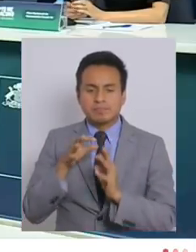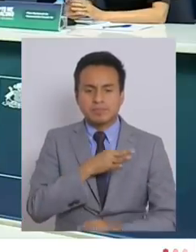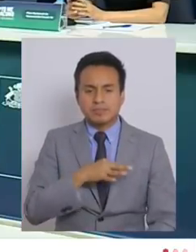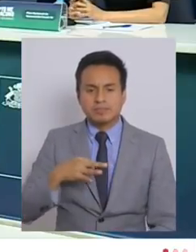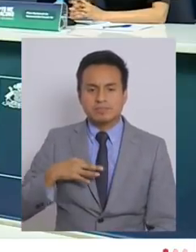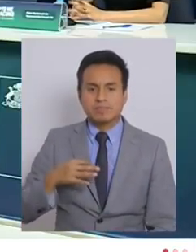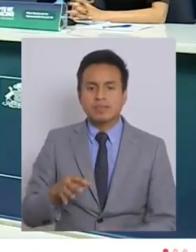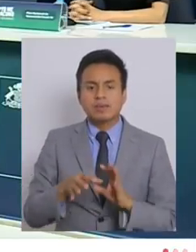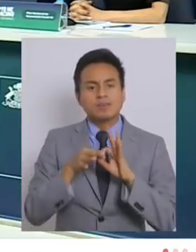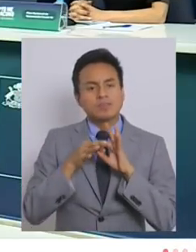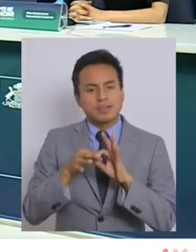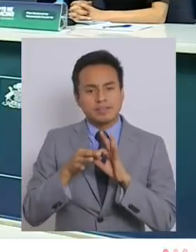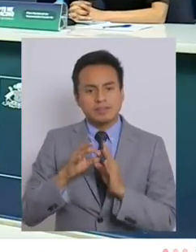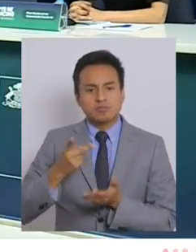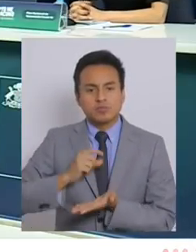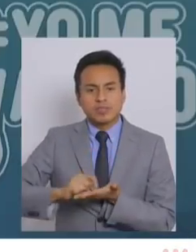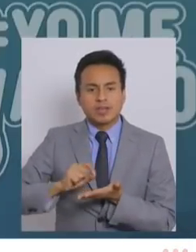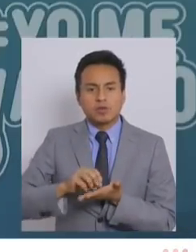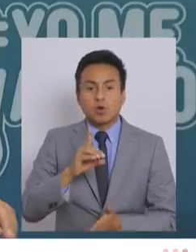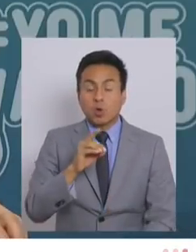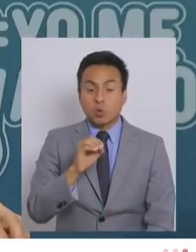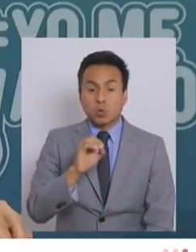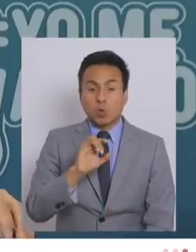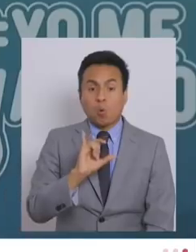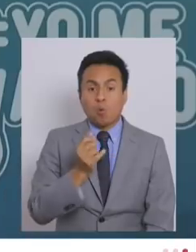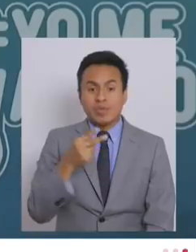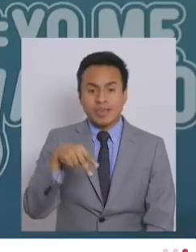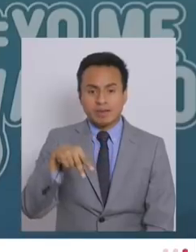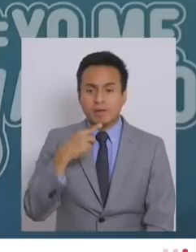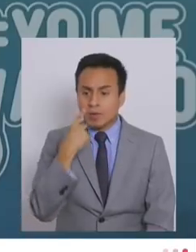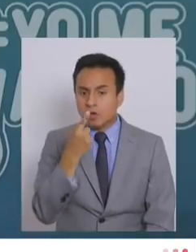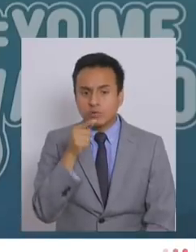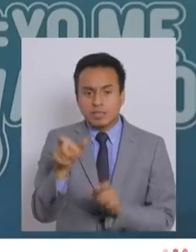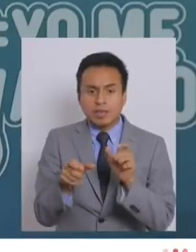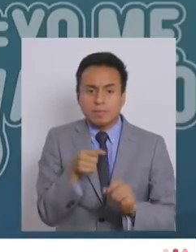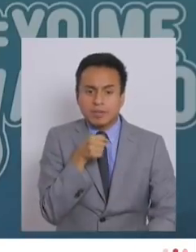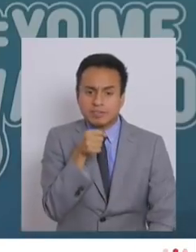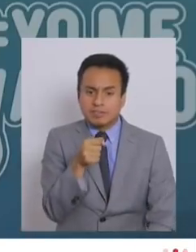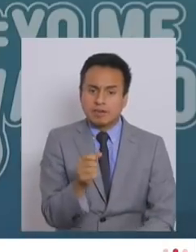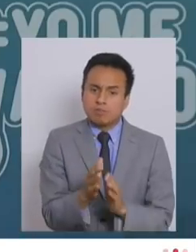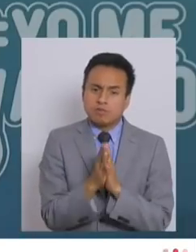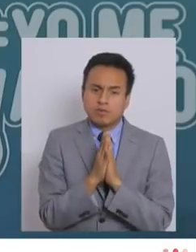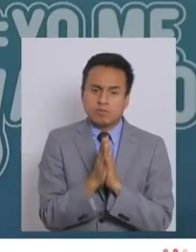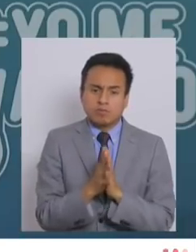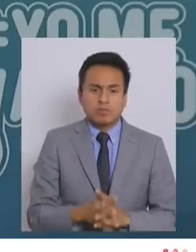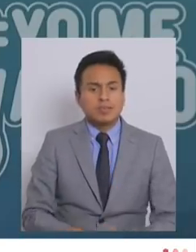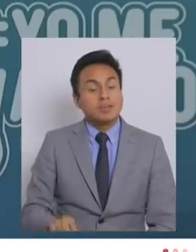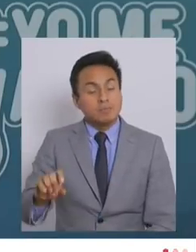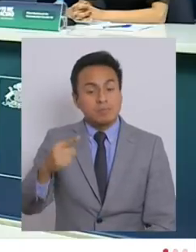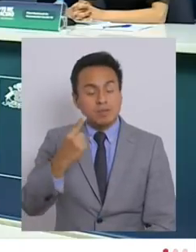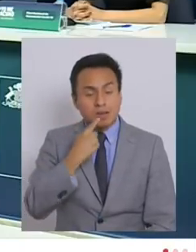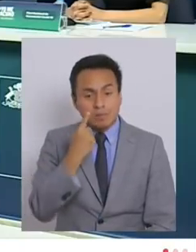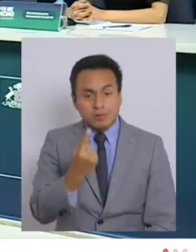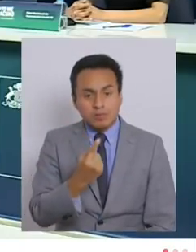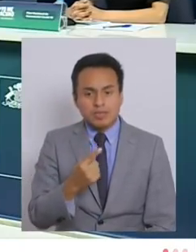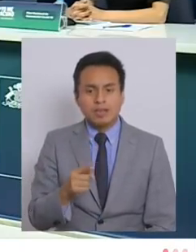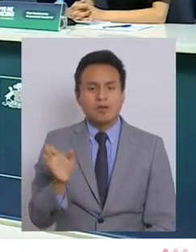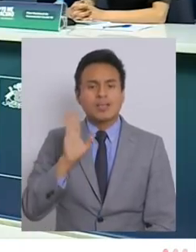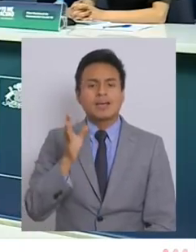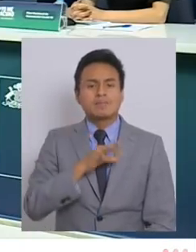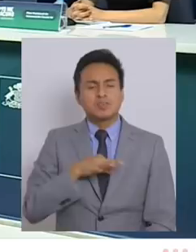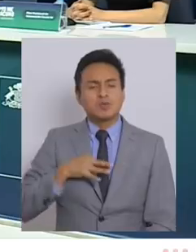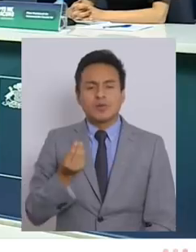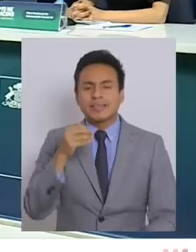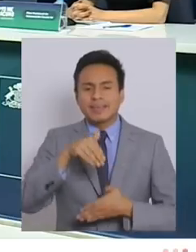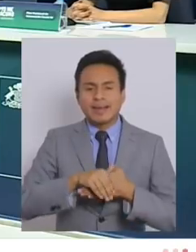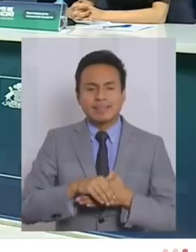muchas gracias y no se queda de doña pasamos a las preguntas de la prensa por favor primera pregunta hoy la ministra muy